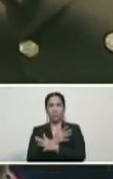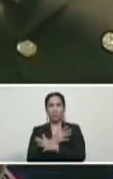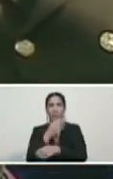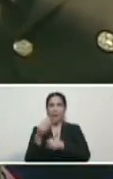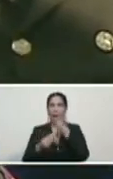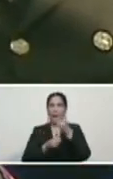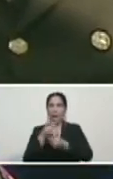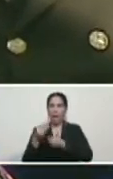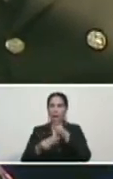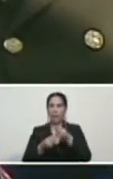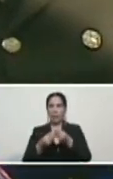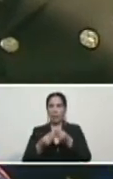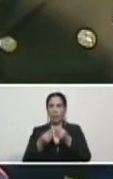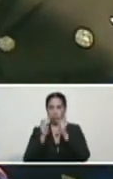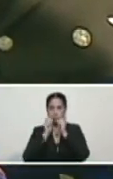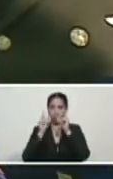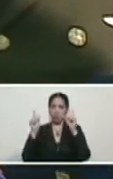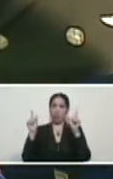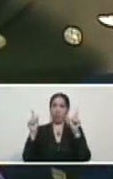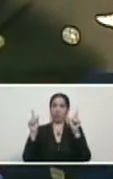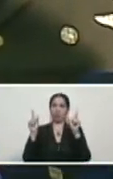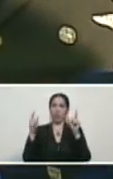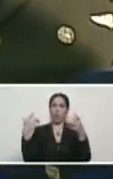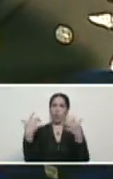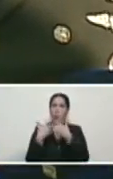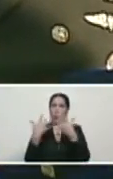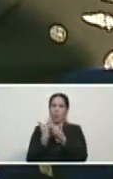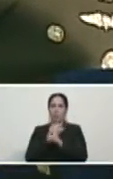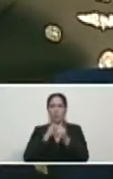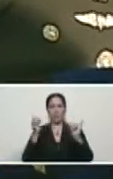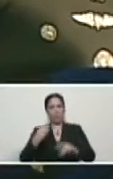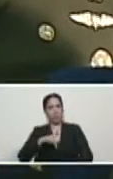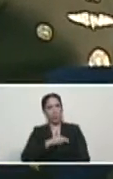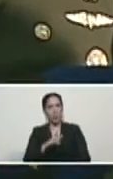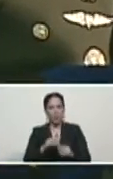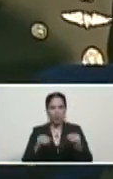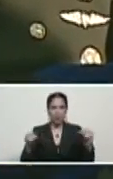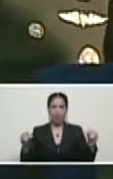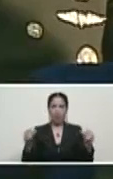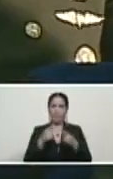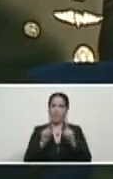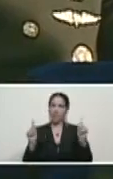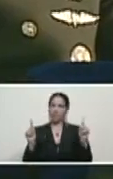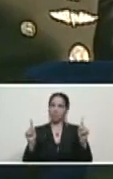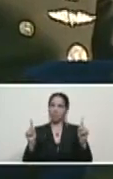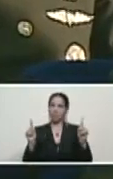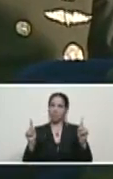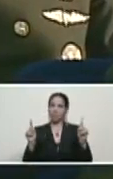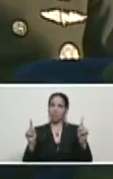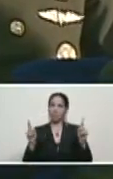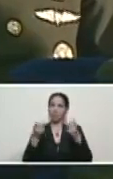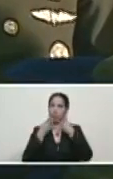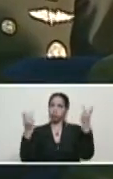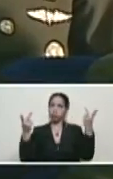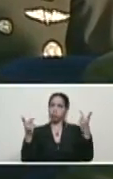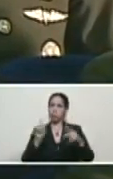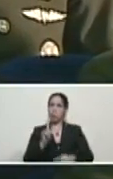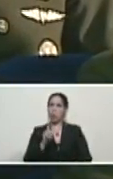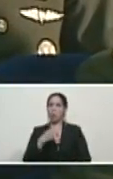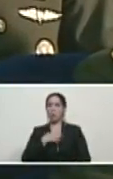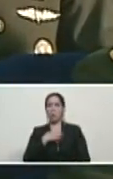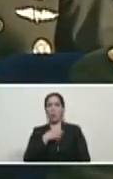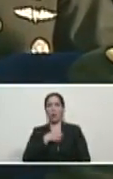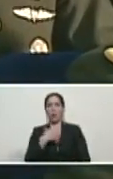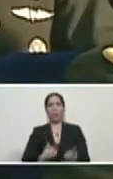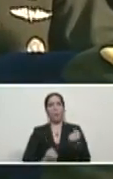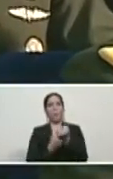diciendo que admiraba la lucha de independencia en nuestra tierra, pero que se declaraba neutral. Pero